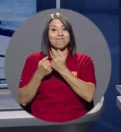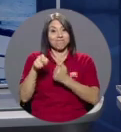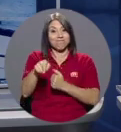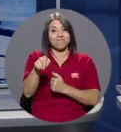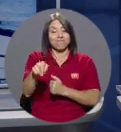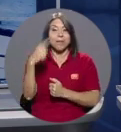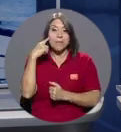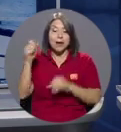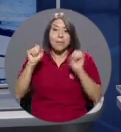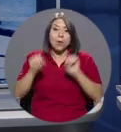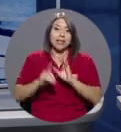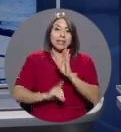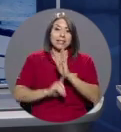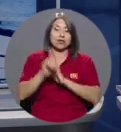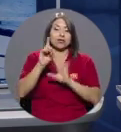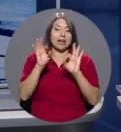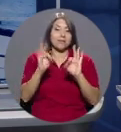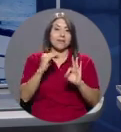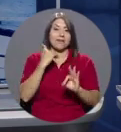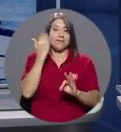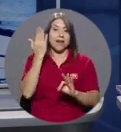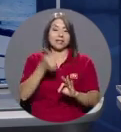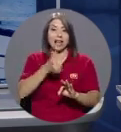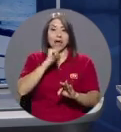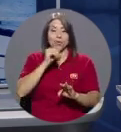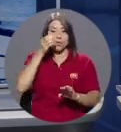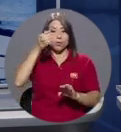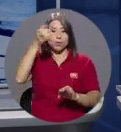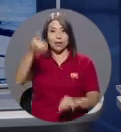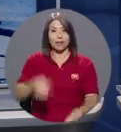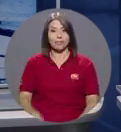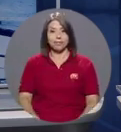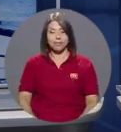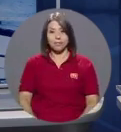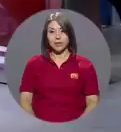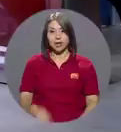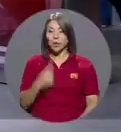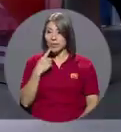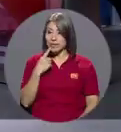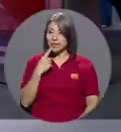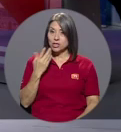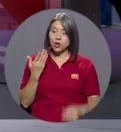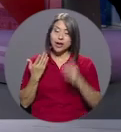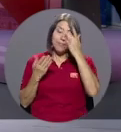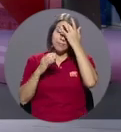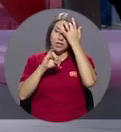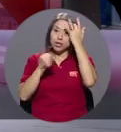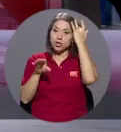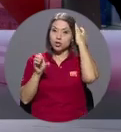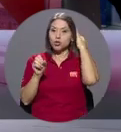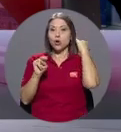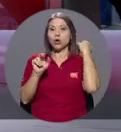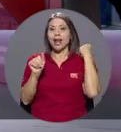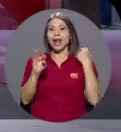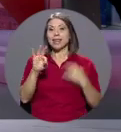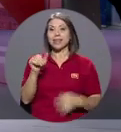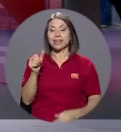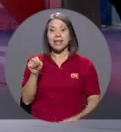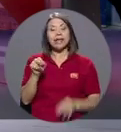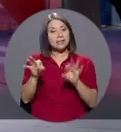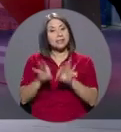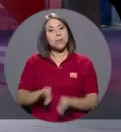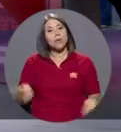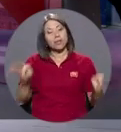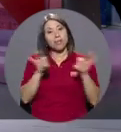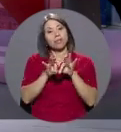tener, o sea, ese tipo de aportes para poder desarrollar más fácilmente la acuacultura. Eso que menciona